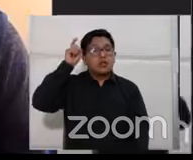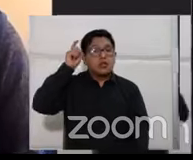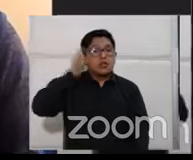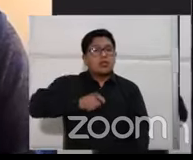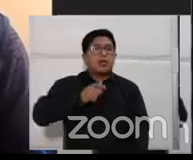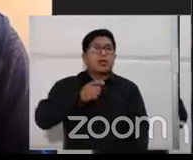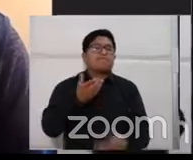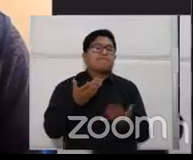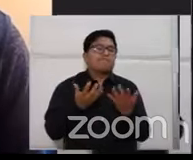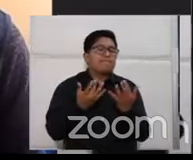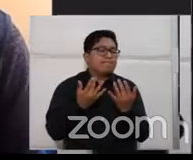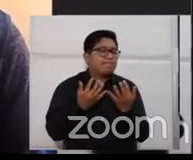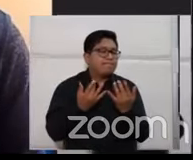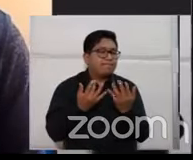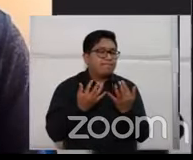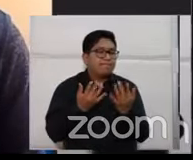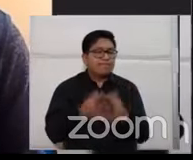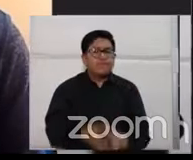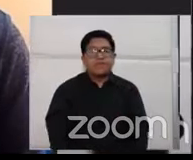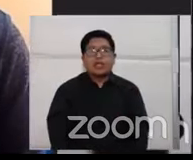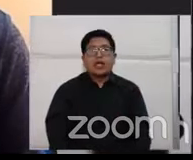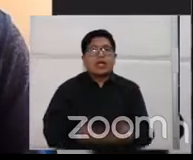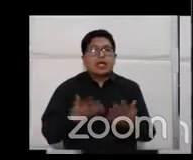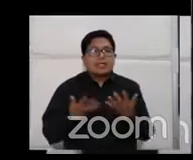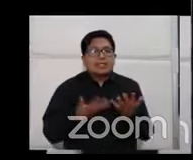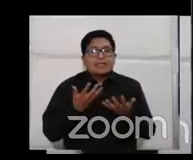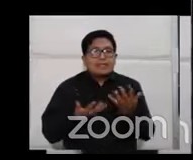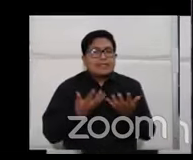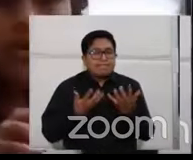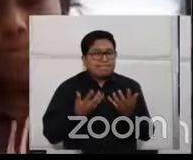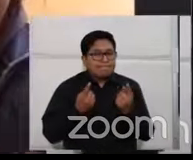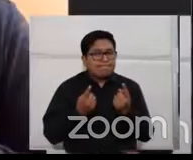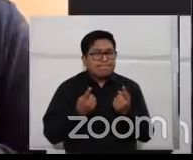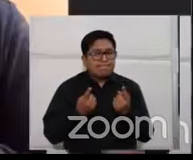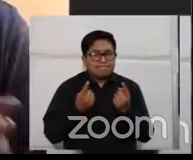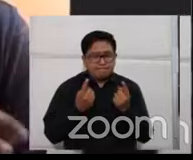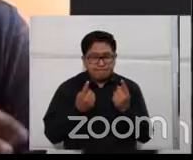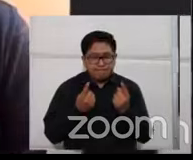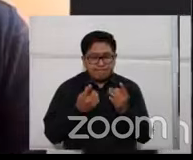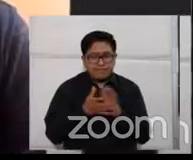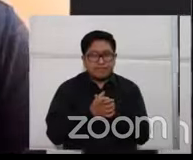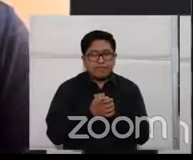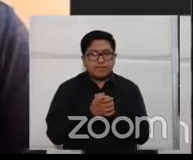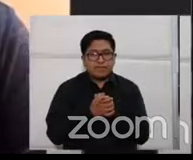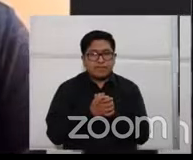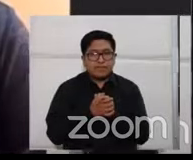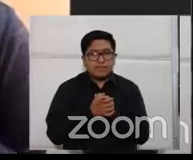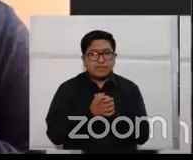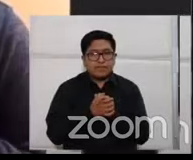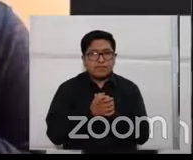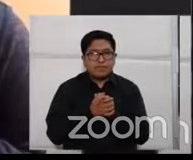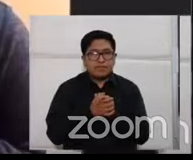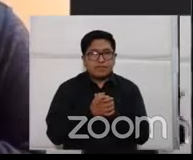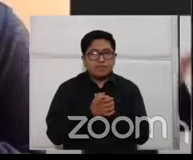ver que anda que se ha ganado tal vez que